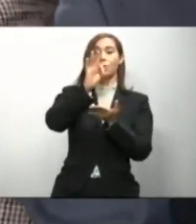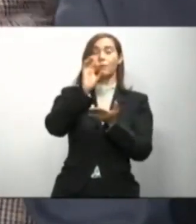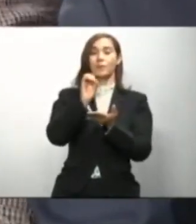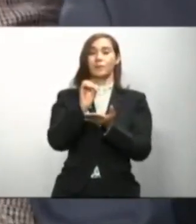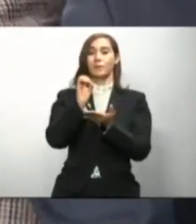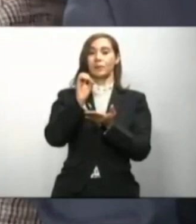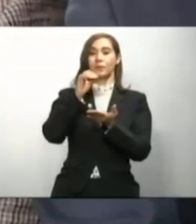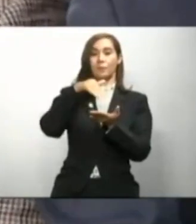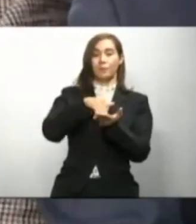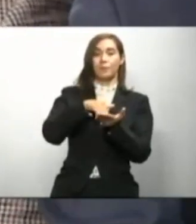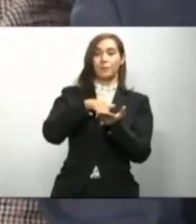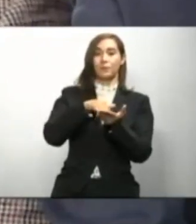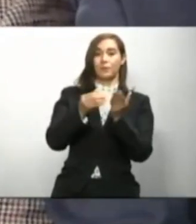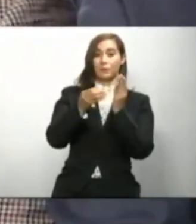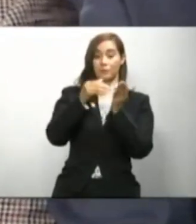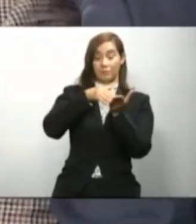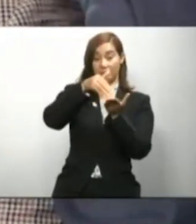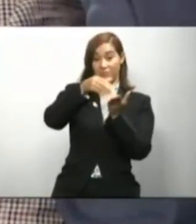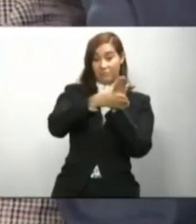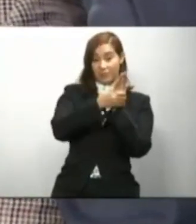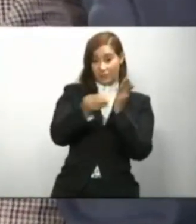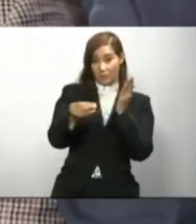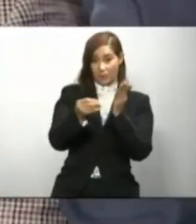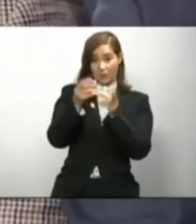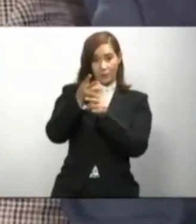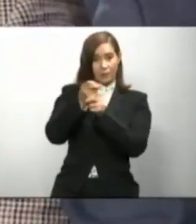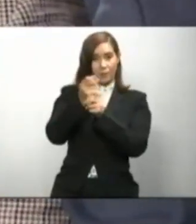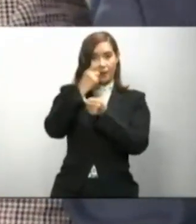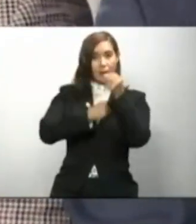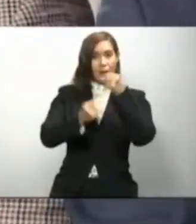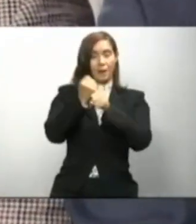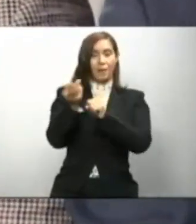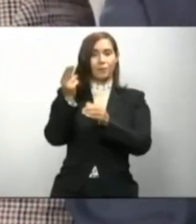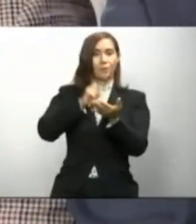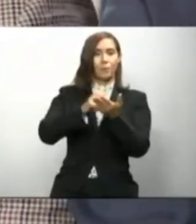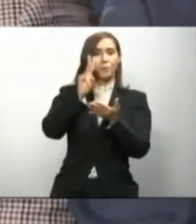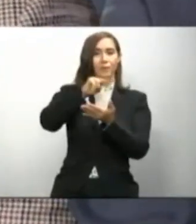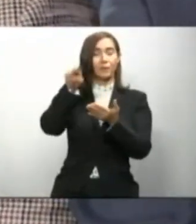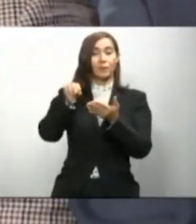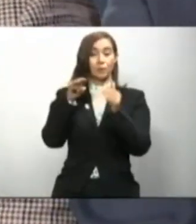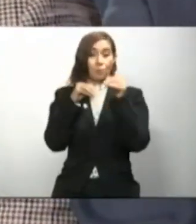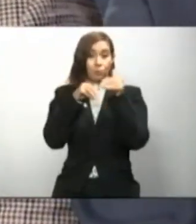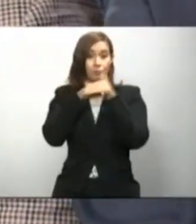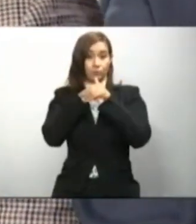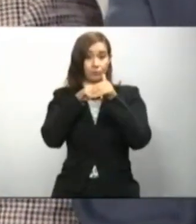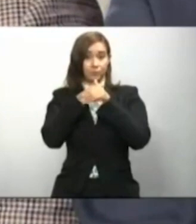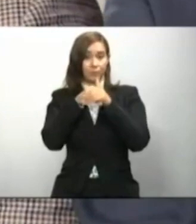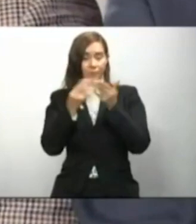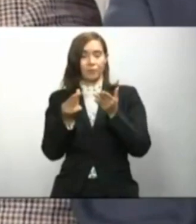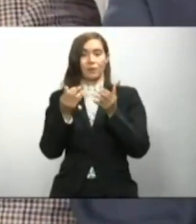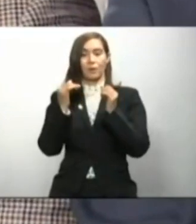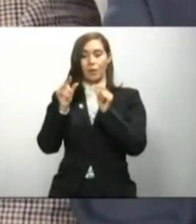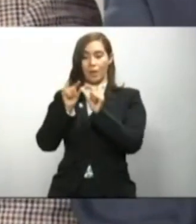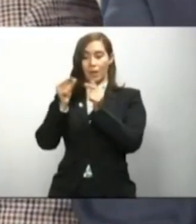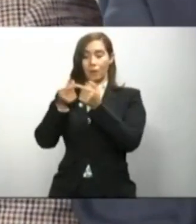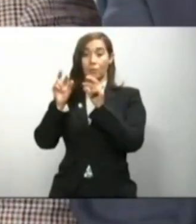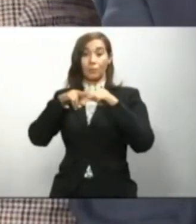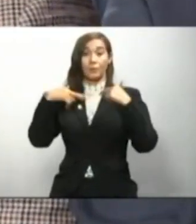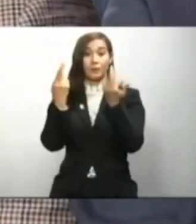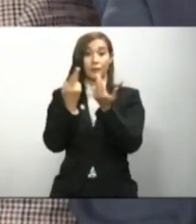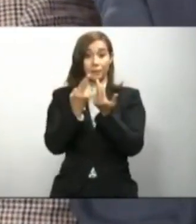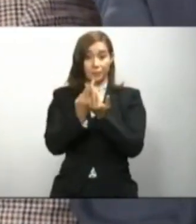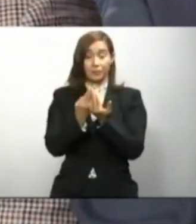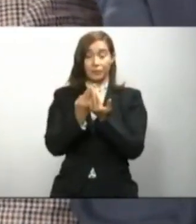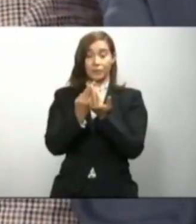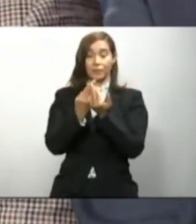extranjera para este año 2021 hay una misión del fondo monetario internacional que está reunida con las autoridades del banco